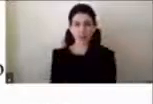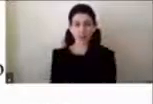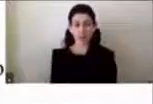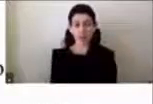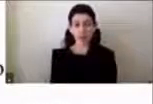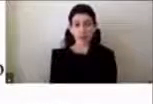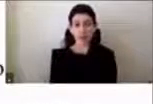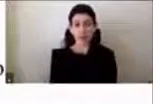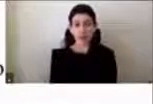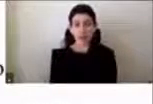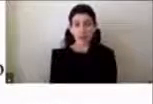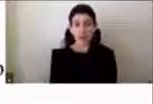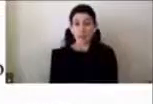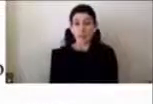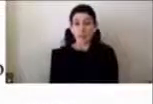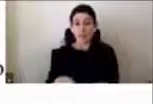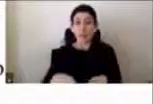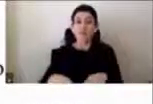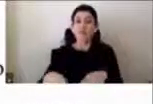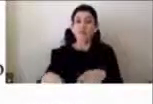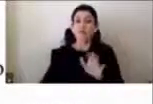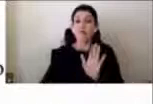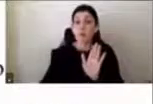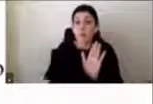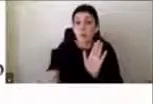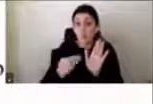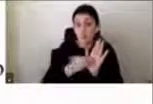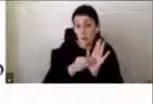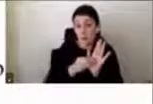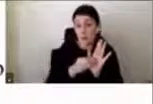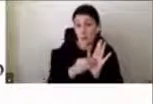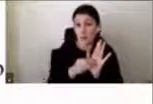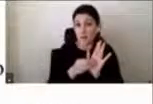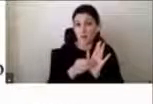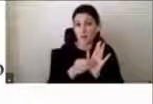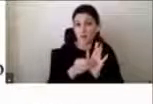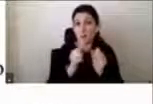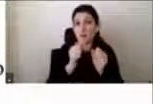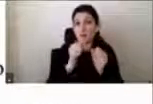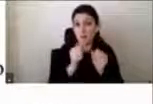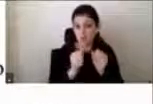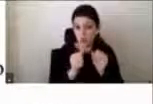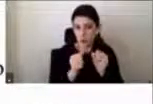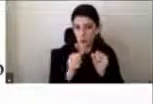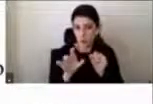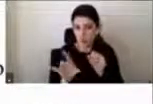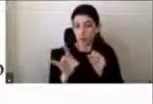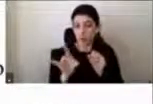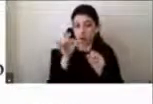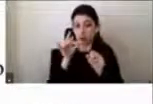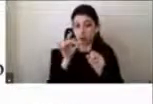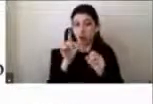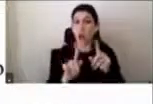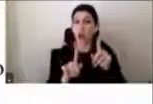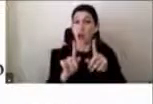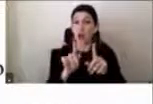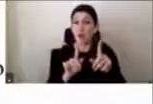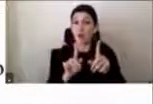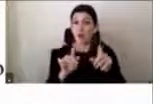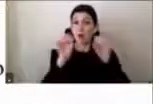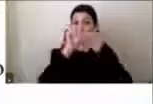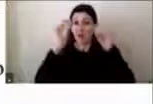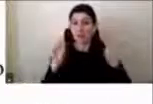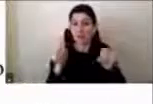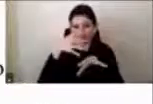Además, tomando la nomenclatura del profesor Jorge Fernández Tornini, podemos identificar la existencia de ciertos sistemas de integración general, tres